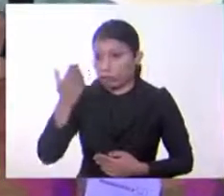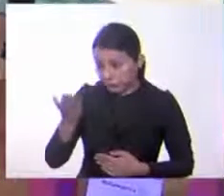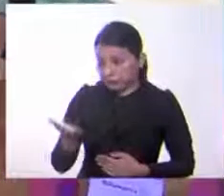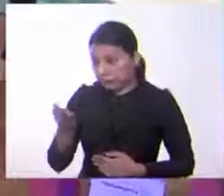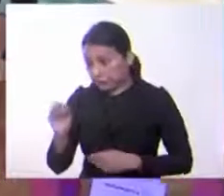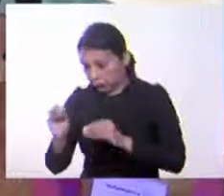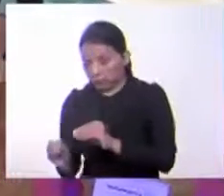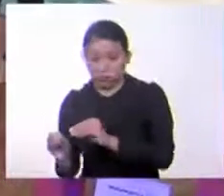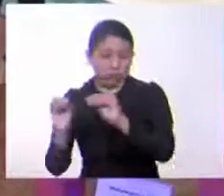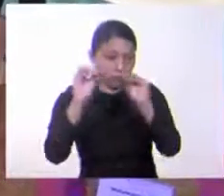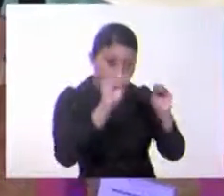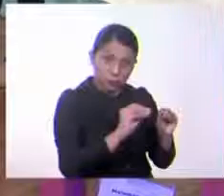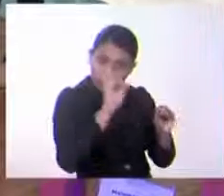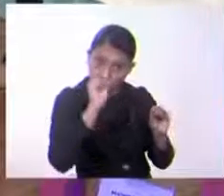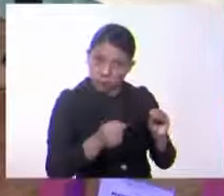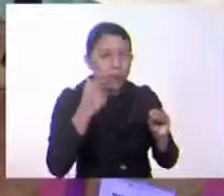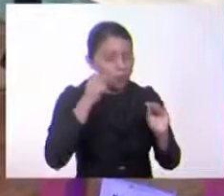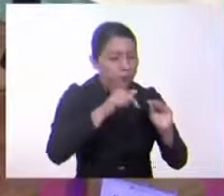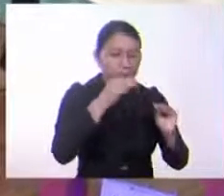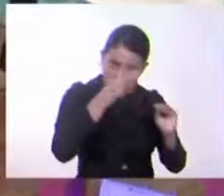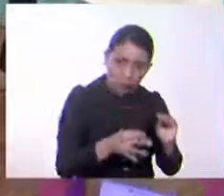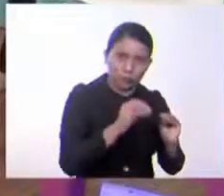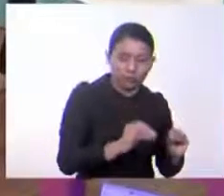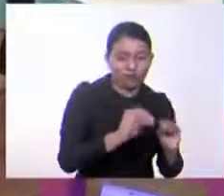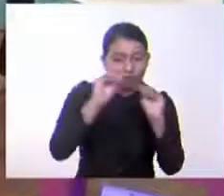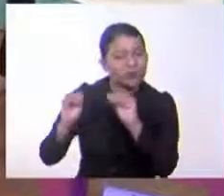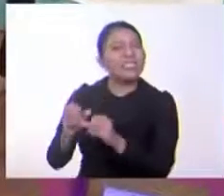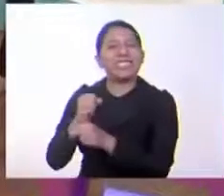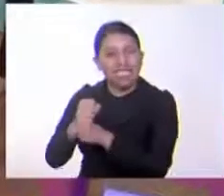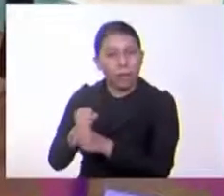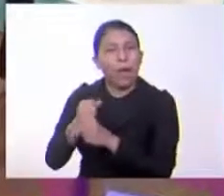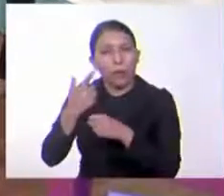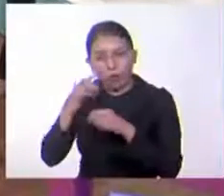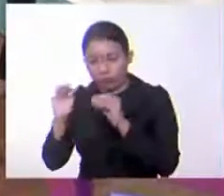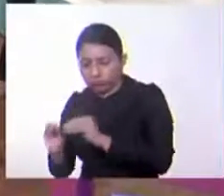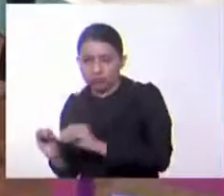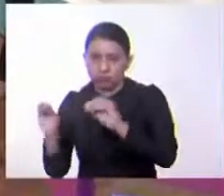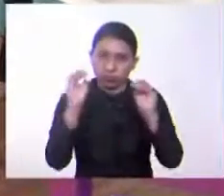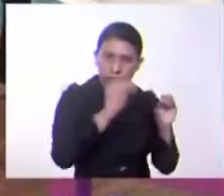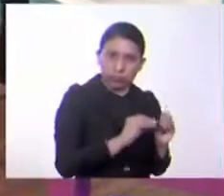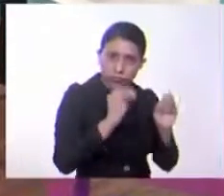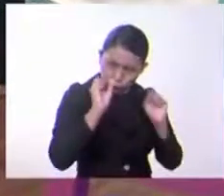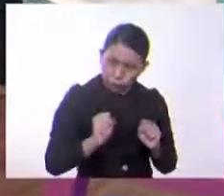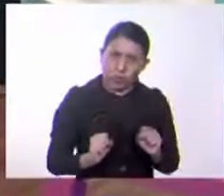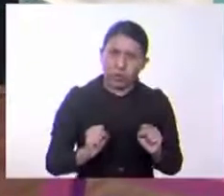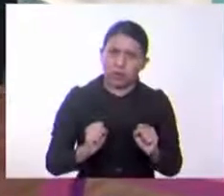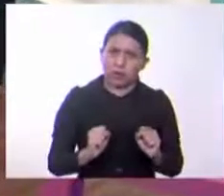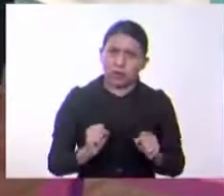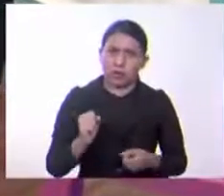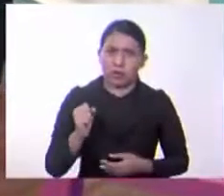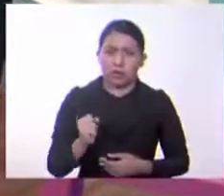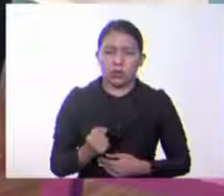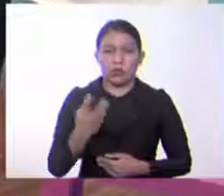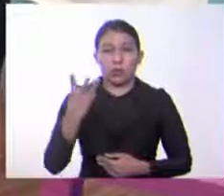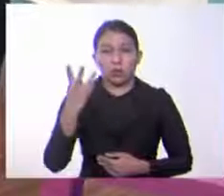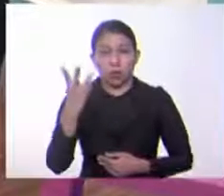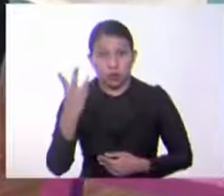pasa con esta de acá? Si ahora se cumple acá, Ujú. un número es múltiplo de